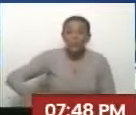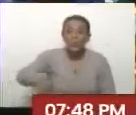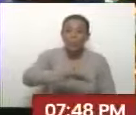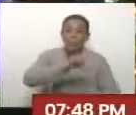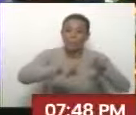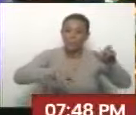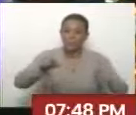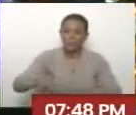Antonieta qué más tenemos por aquí